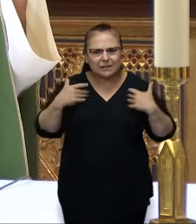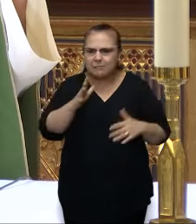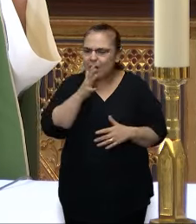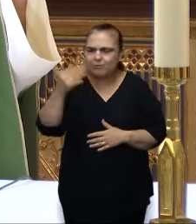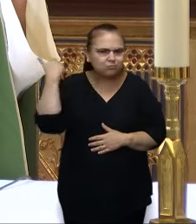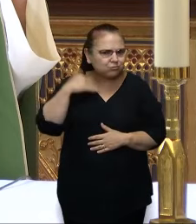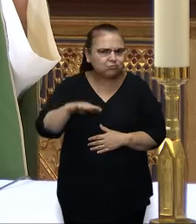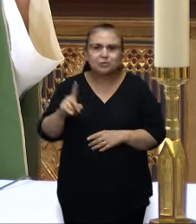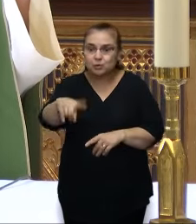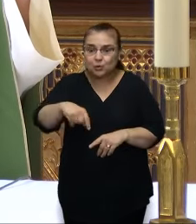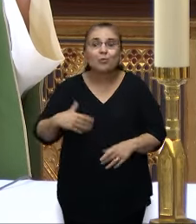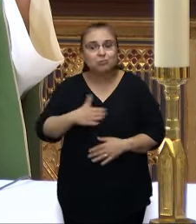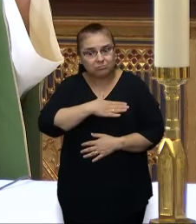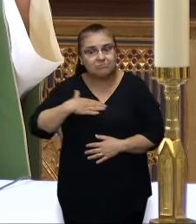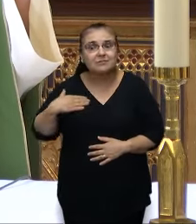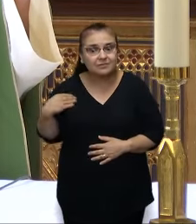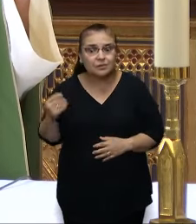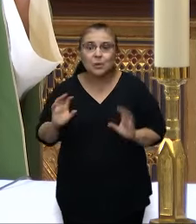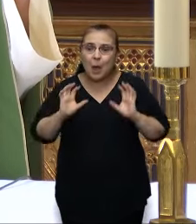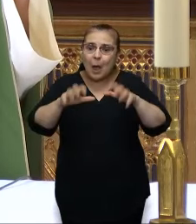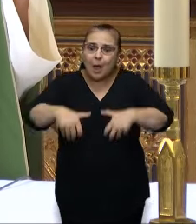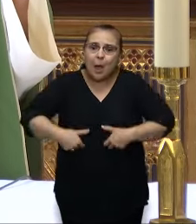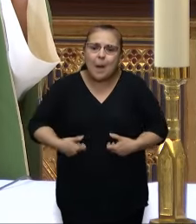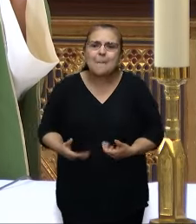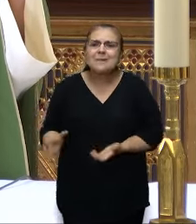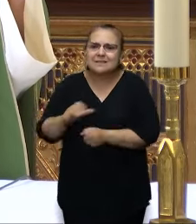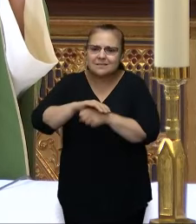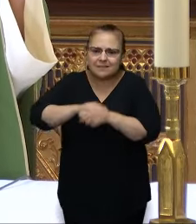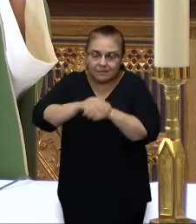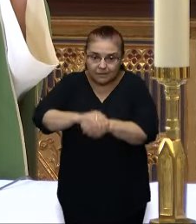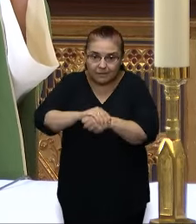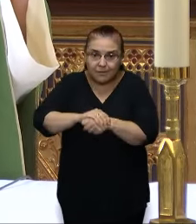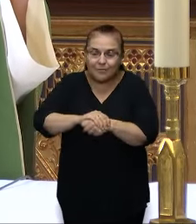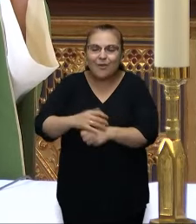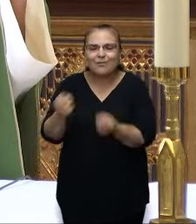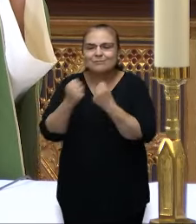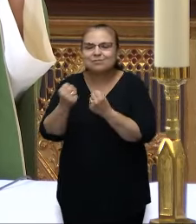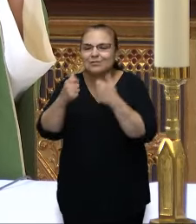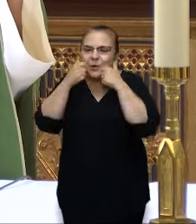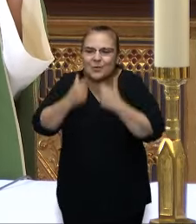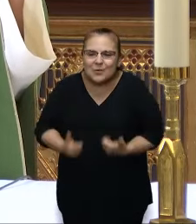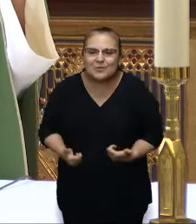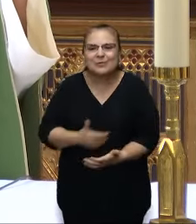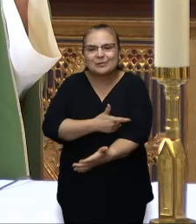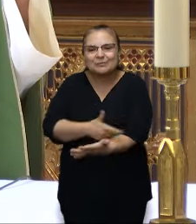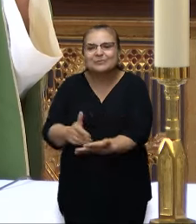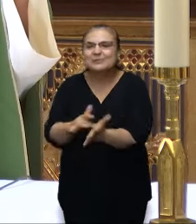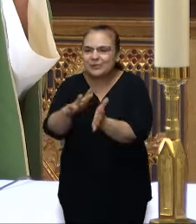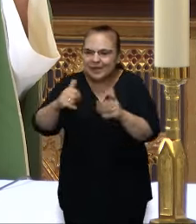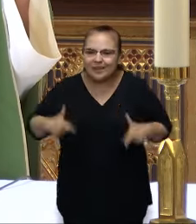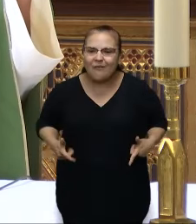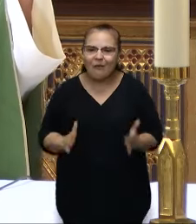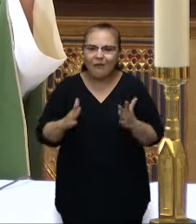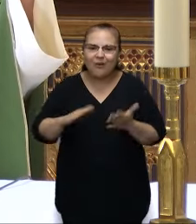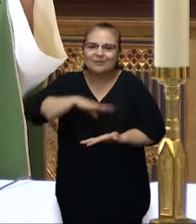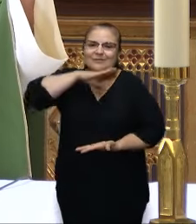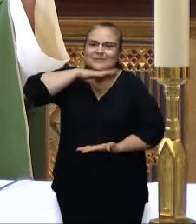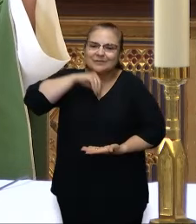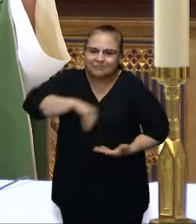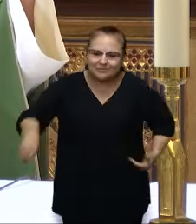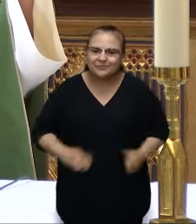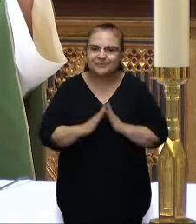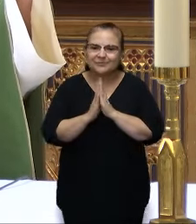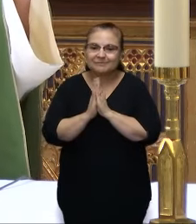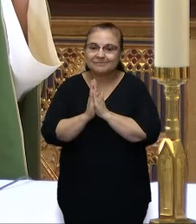inmolación quisiste devolvernos tu amistad para que fortalecidos con el cuerpo y la sangre de tu hijo y llenos de su espíritu